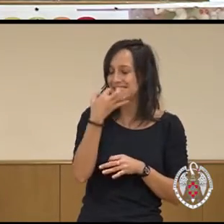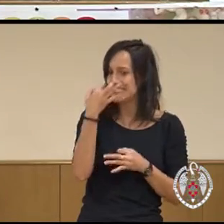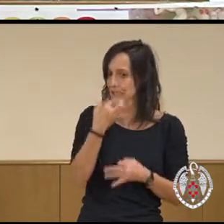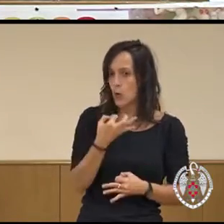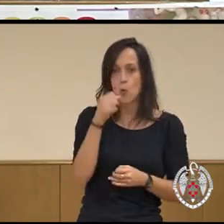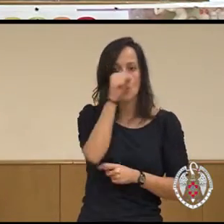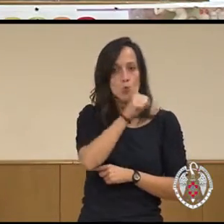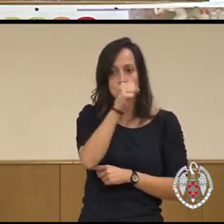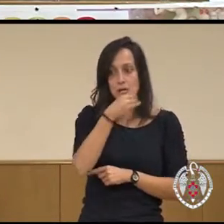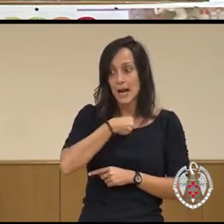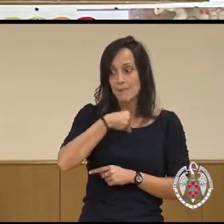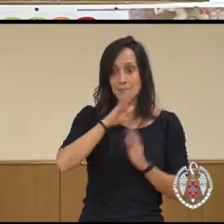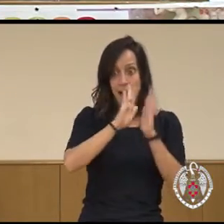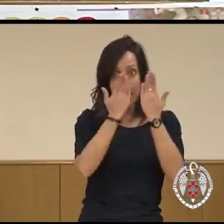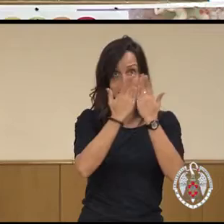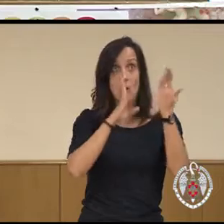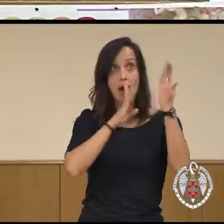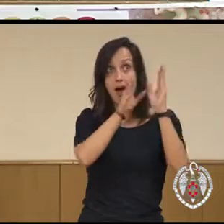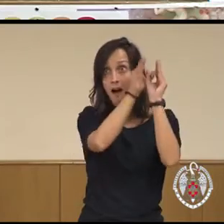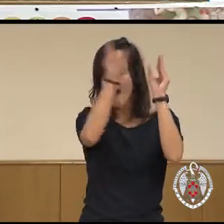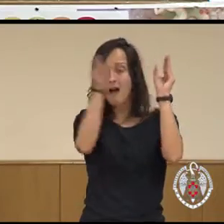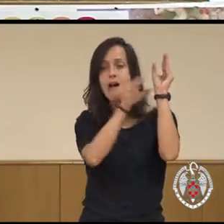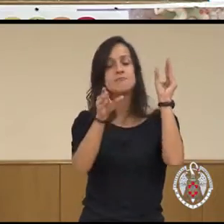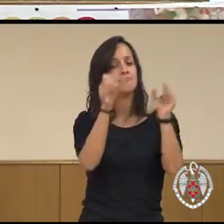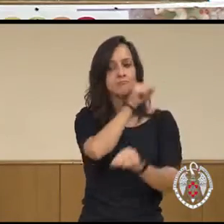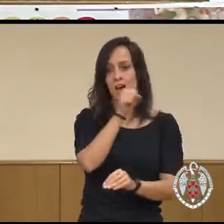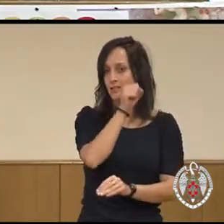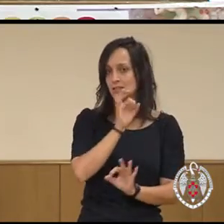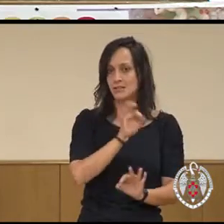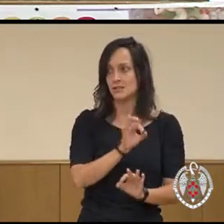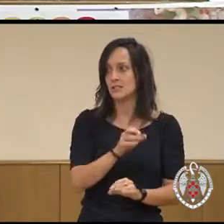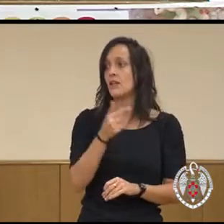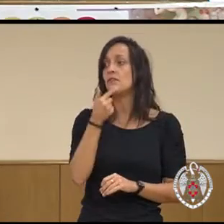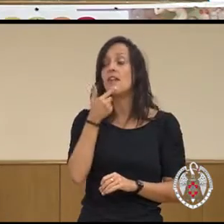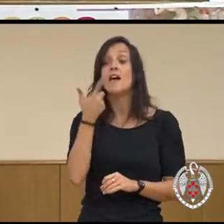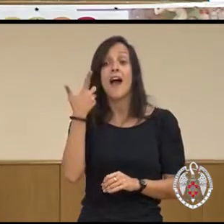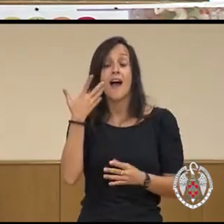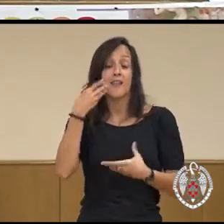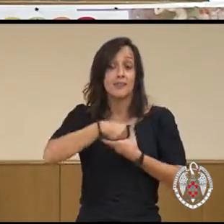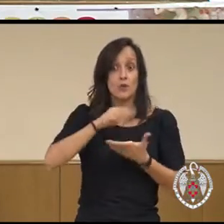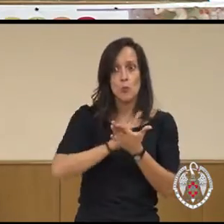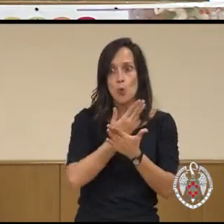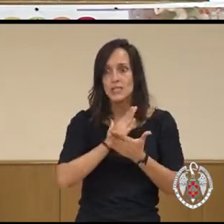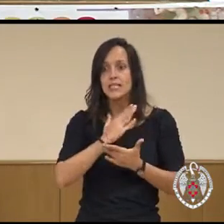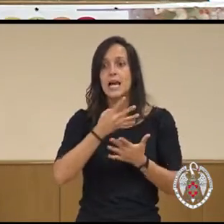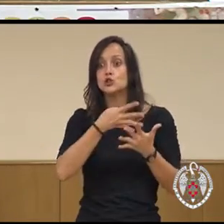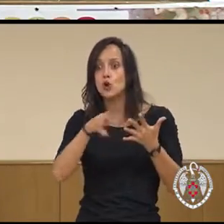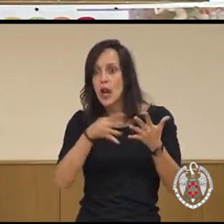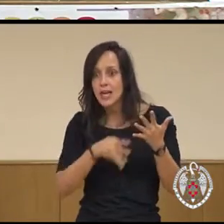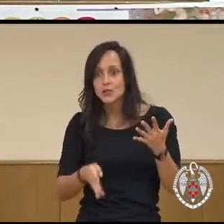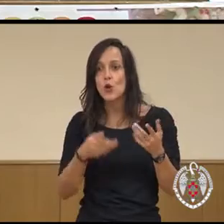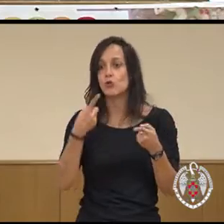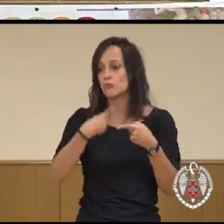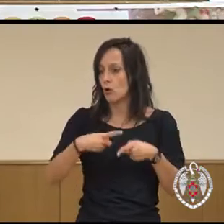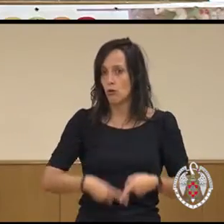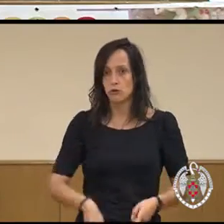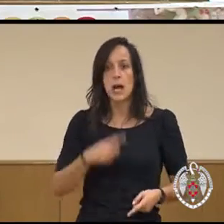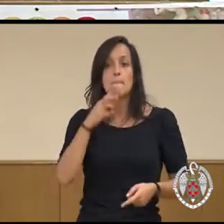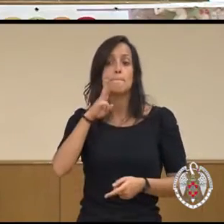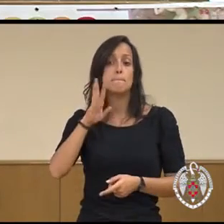es un repertorio sobre todo de romances castellanos, de letras castellanas, también de sonetos de Petrarca, acompañados de